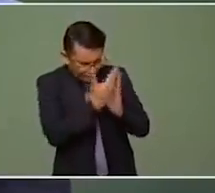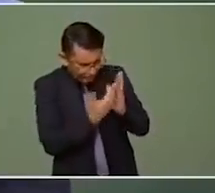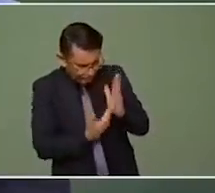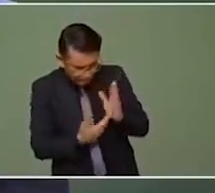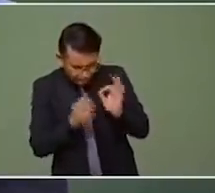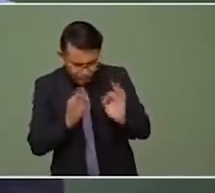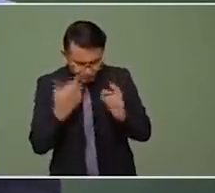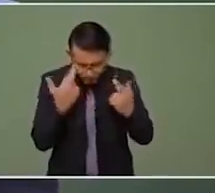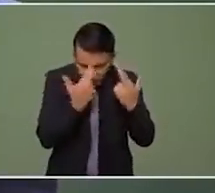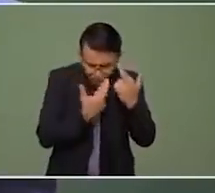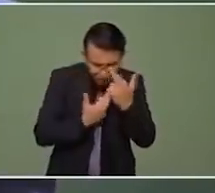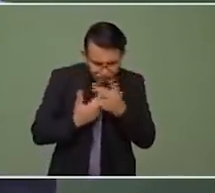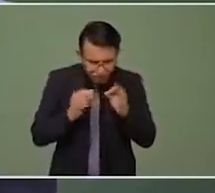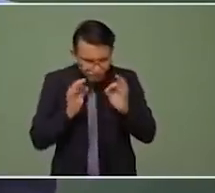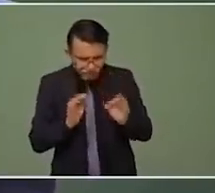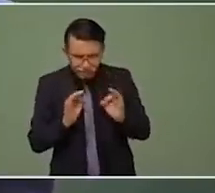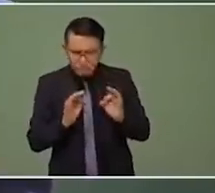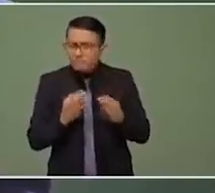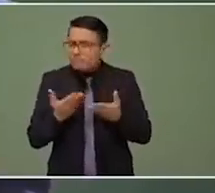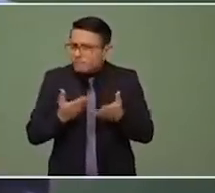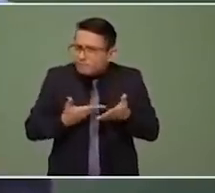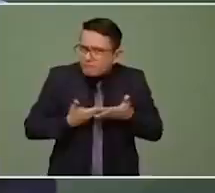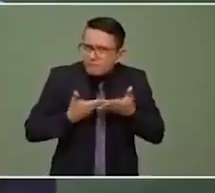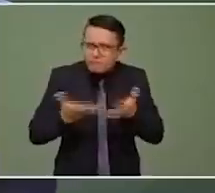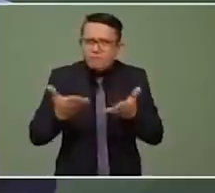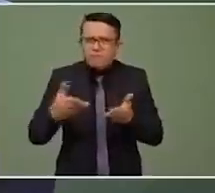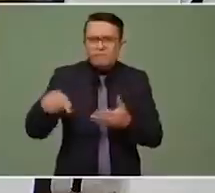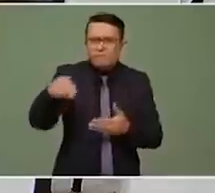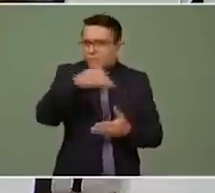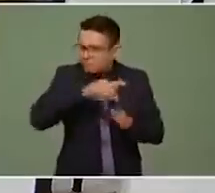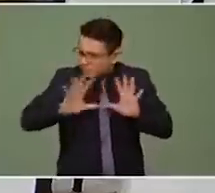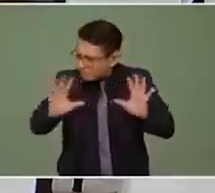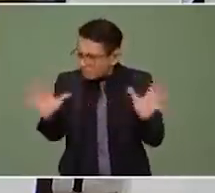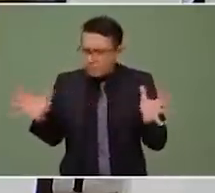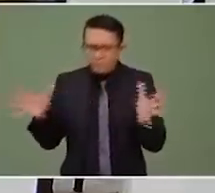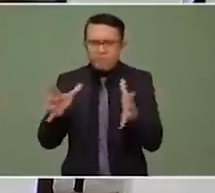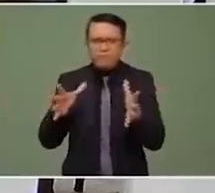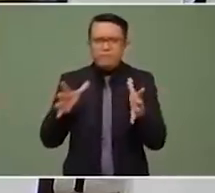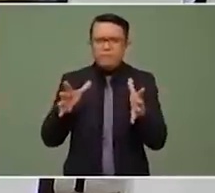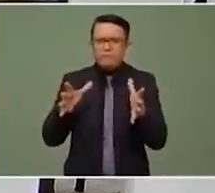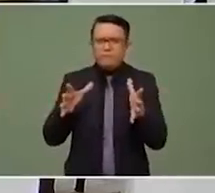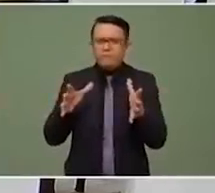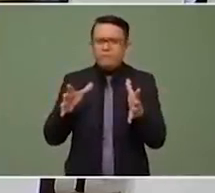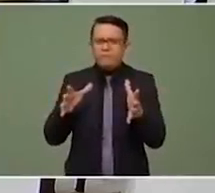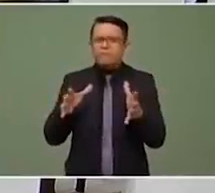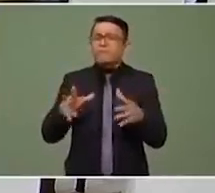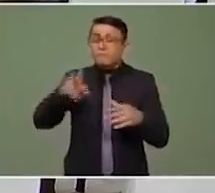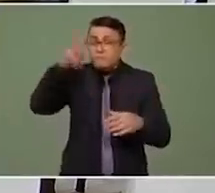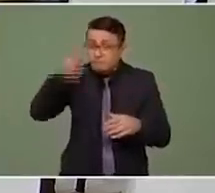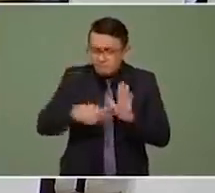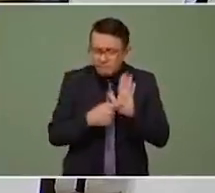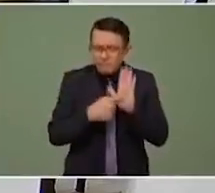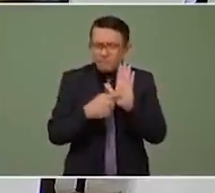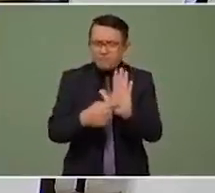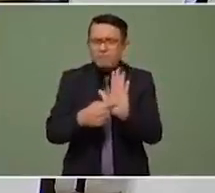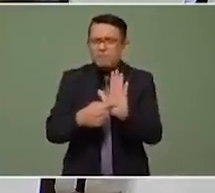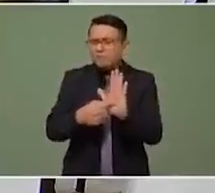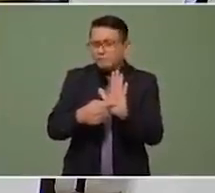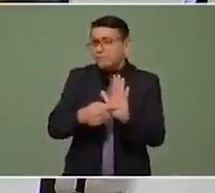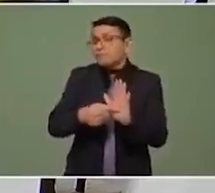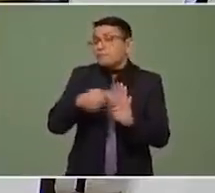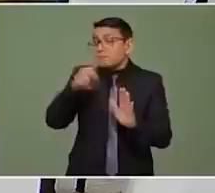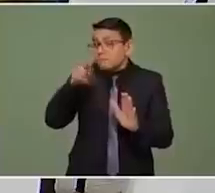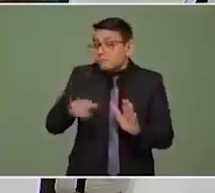constitución pero violando la en el fondo porque la realidad es que